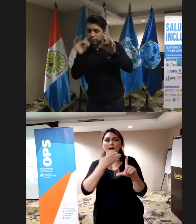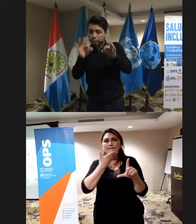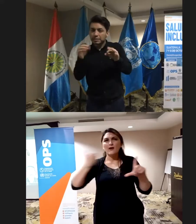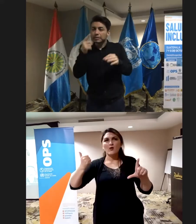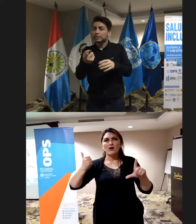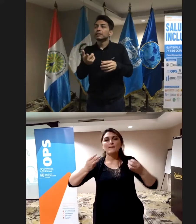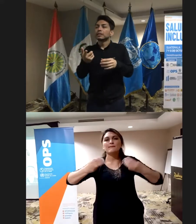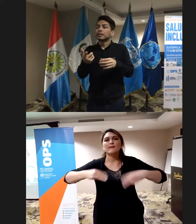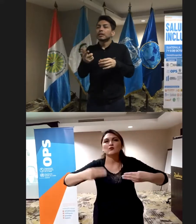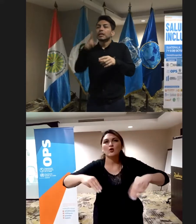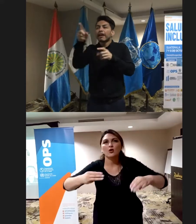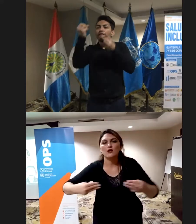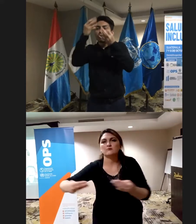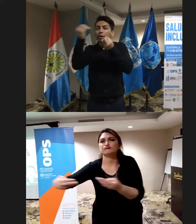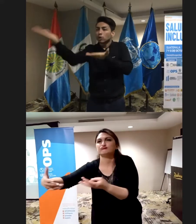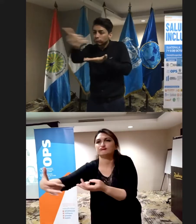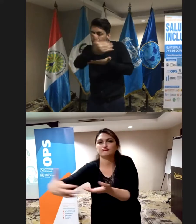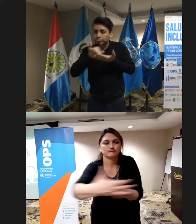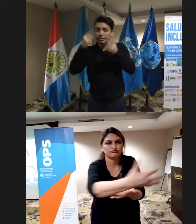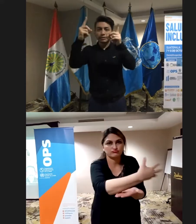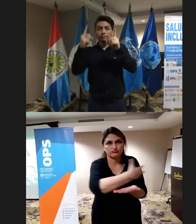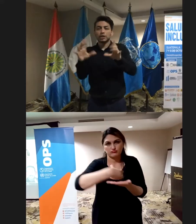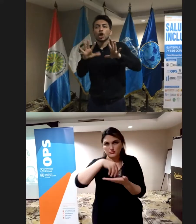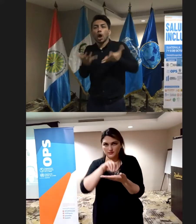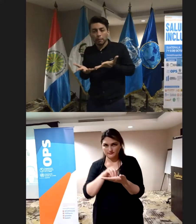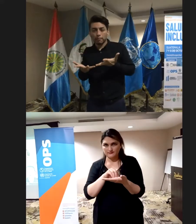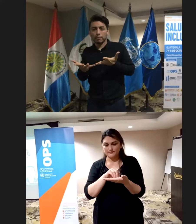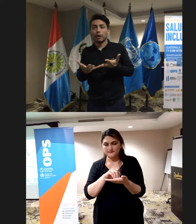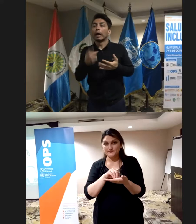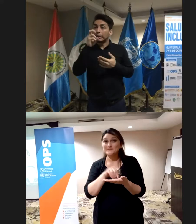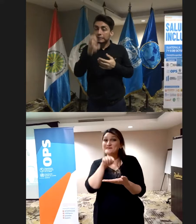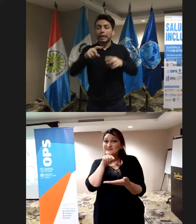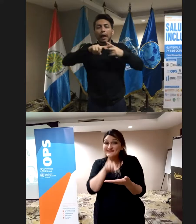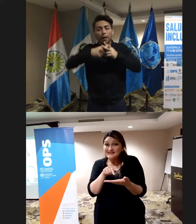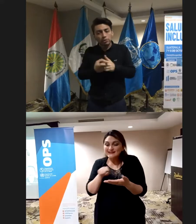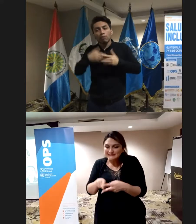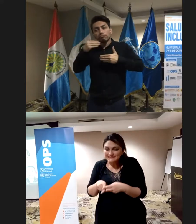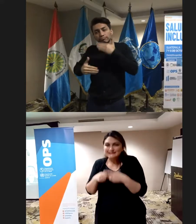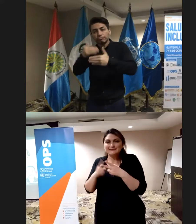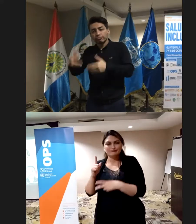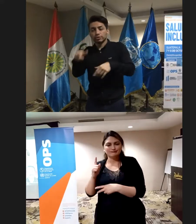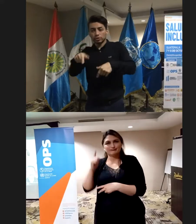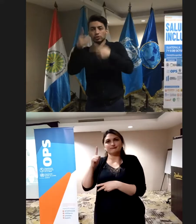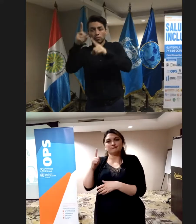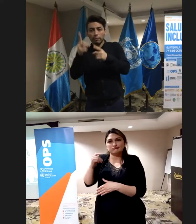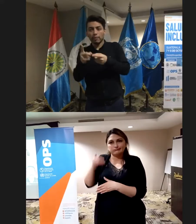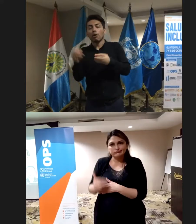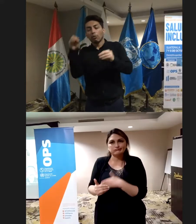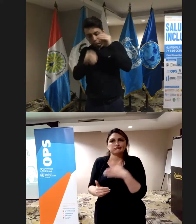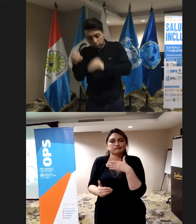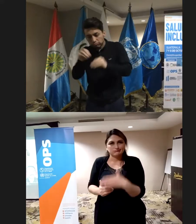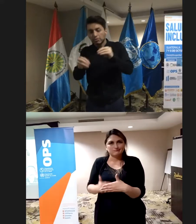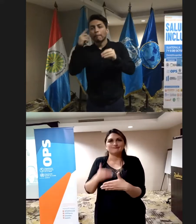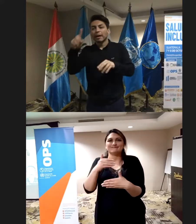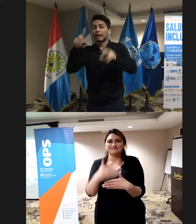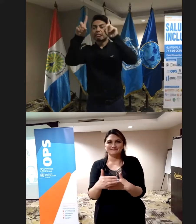datos relacionados a la discapacidad. Así se desarrollaron herramientas de medición de la discapacidad